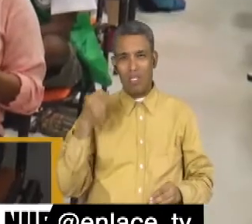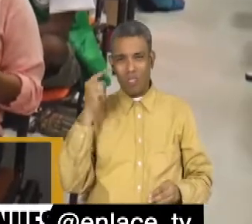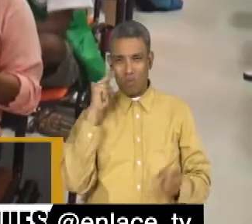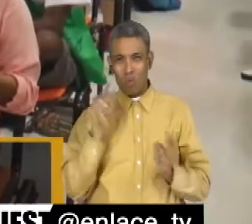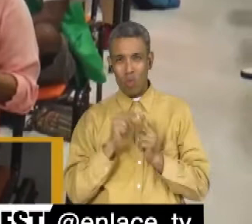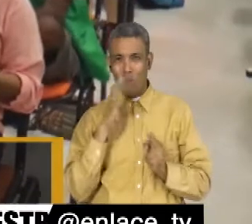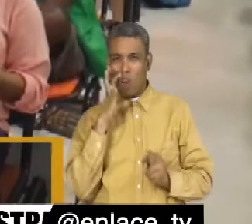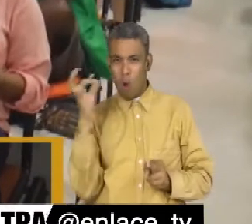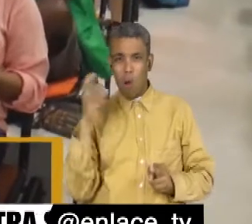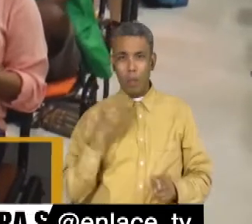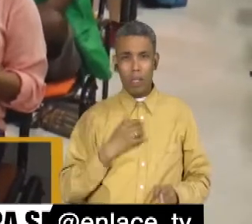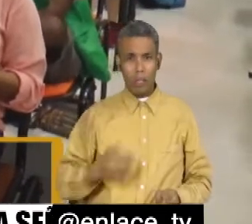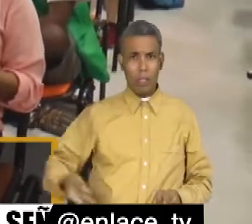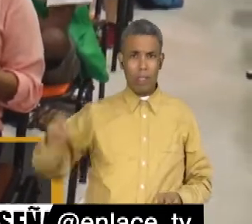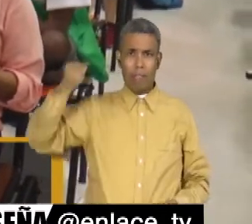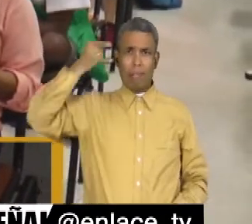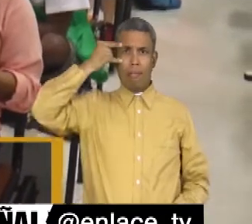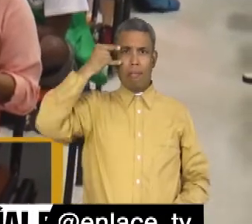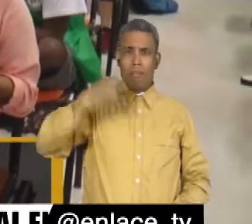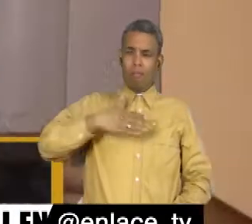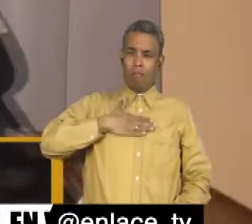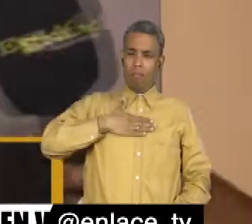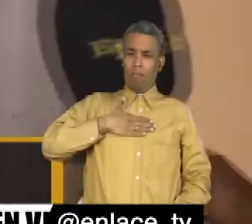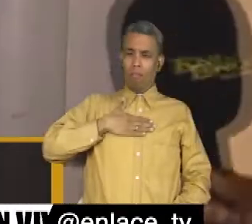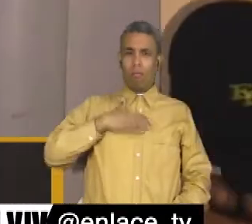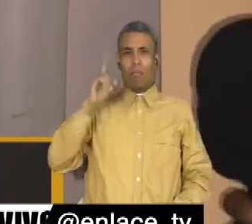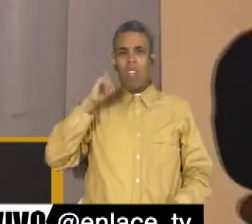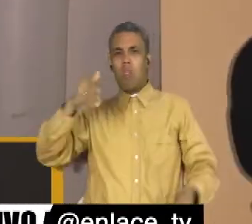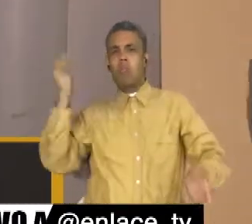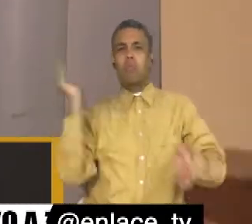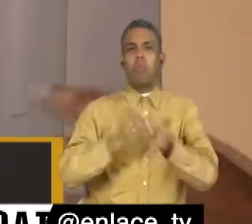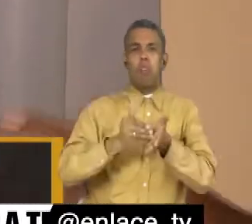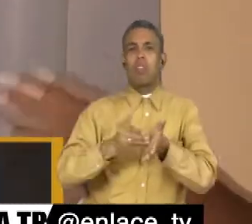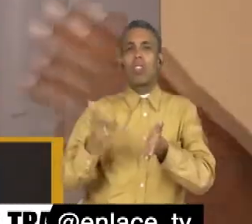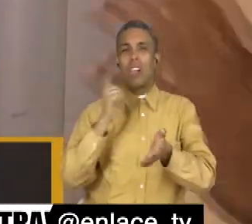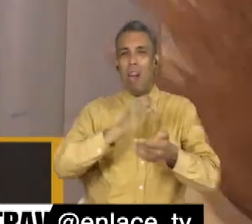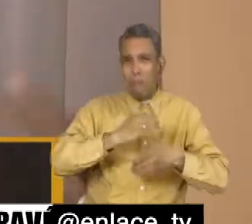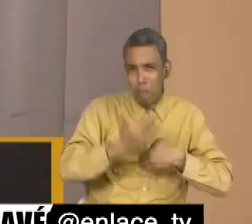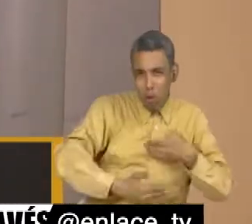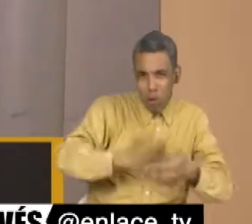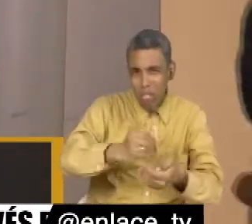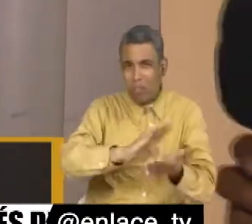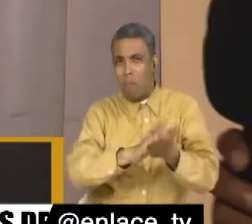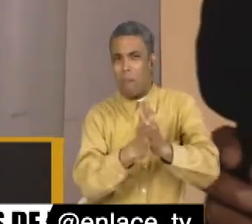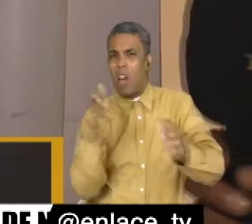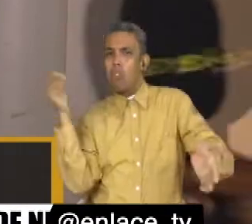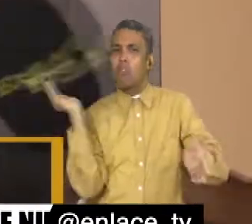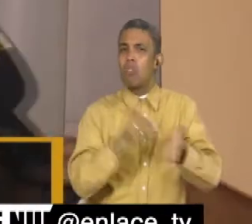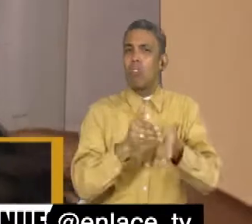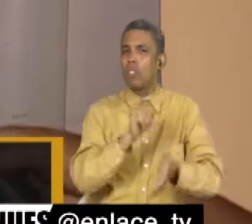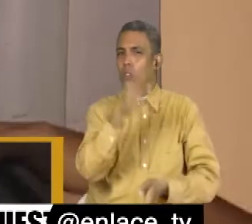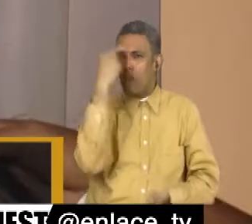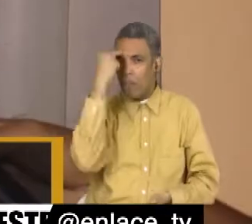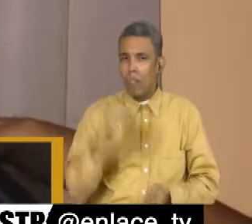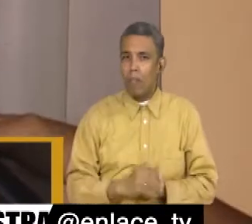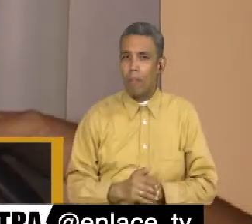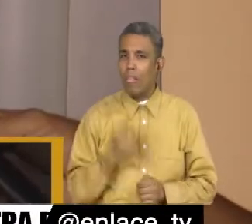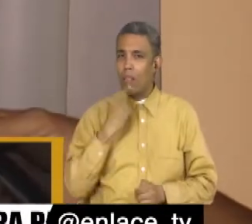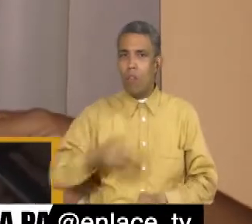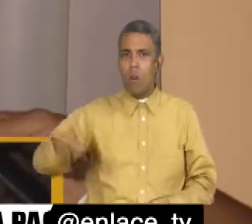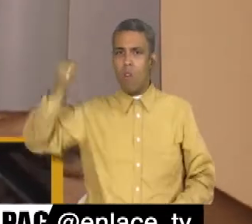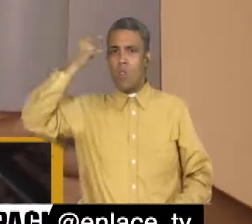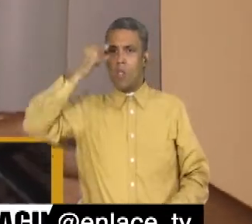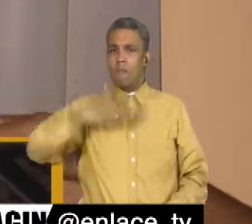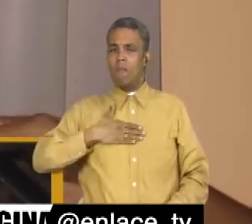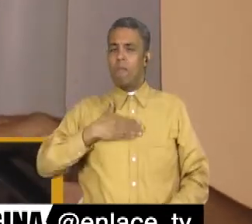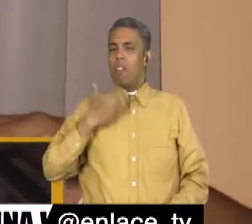dicho que hará trizas de llegar al poder en el 2018. Finalmente, el uribismo ha dicho en su convención: trizas al acuerdo si ganan.